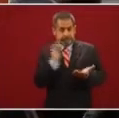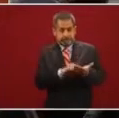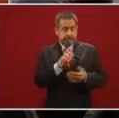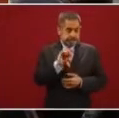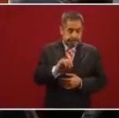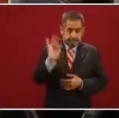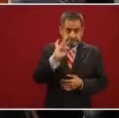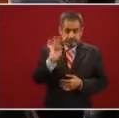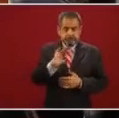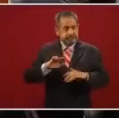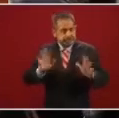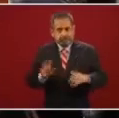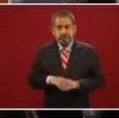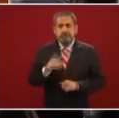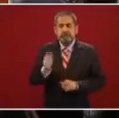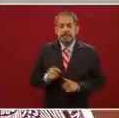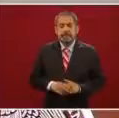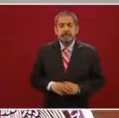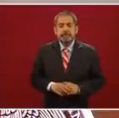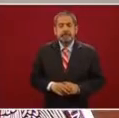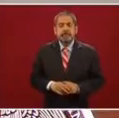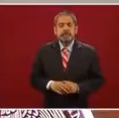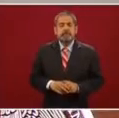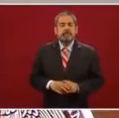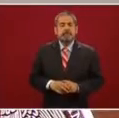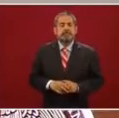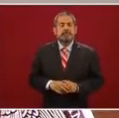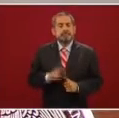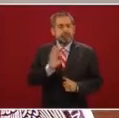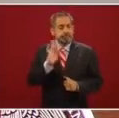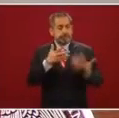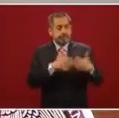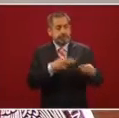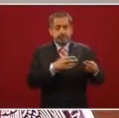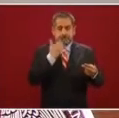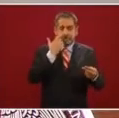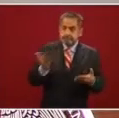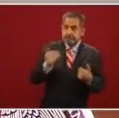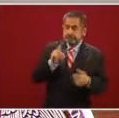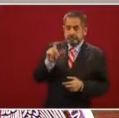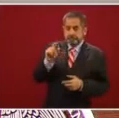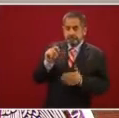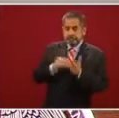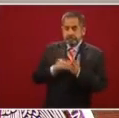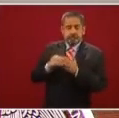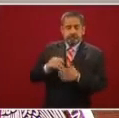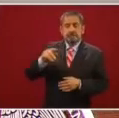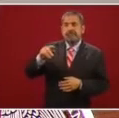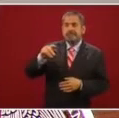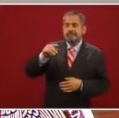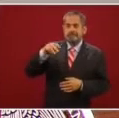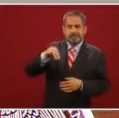se hizo es y se ha hecho también, o sea, la empresa pidió cerca de 20 millones de metros